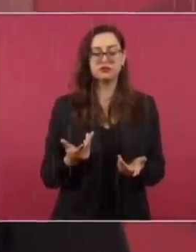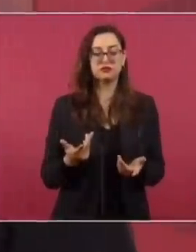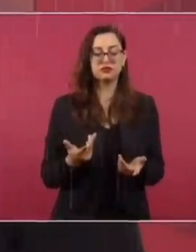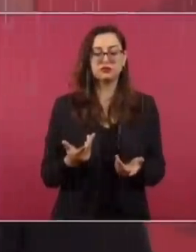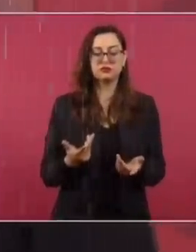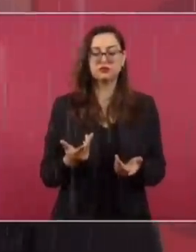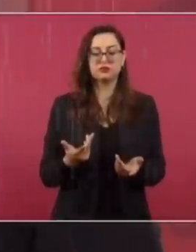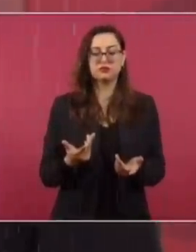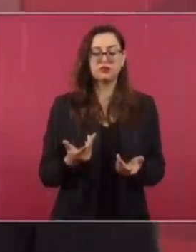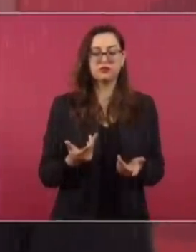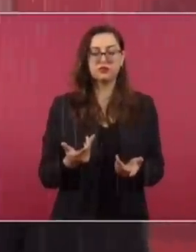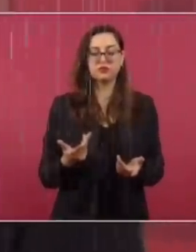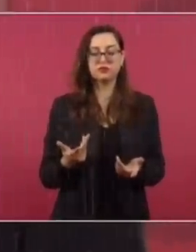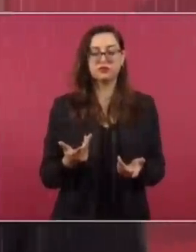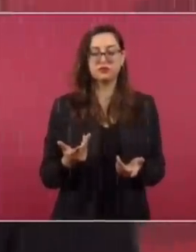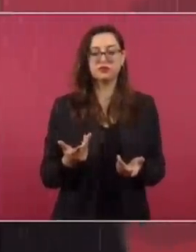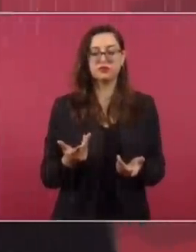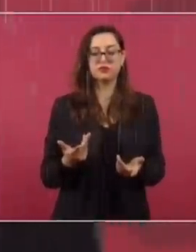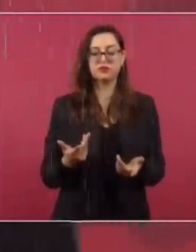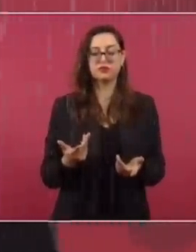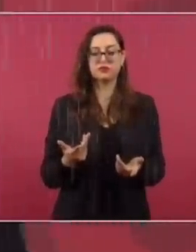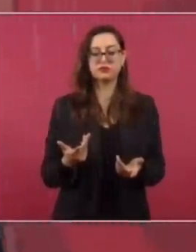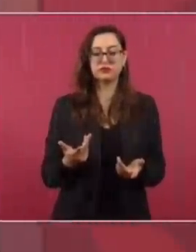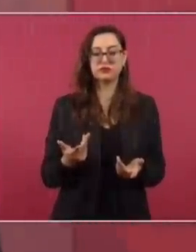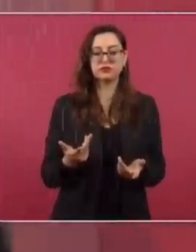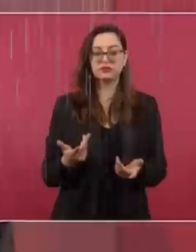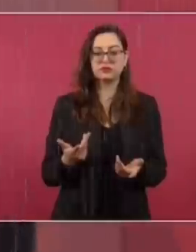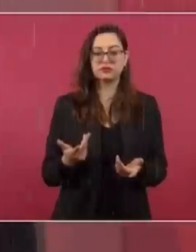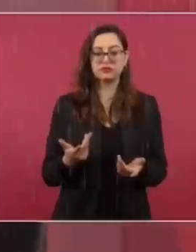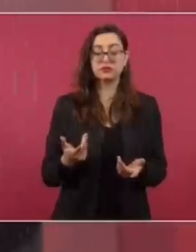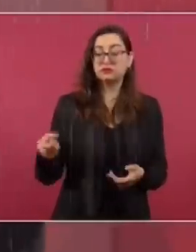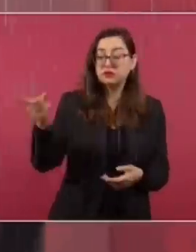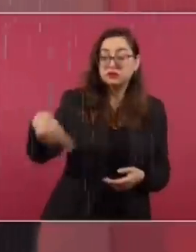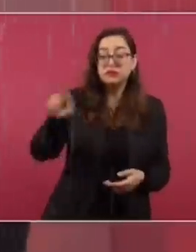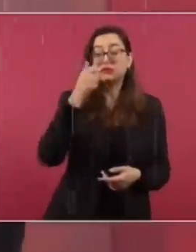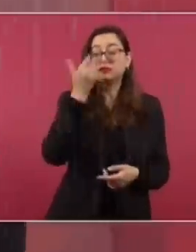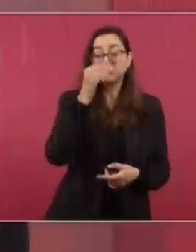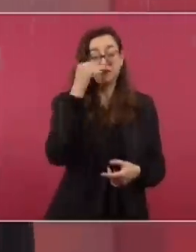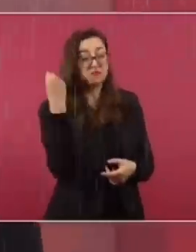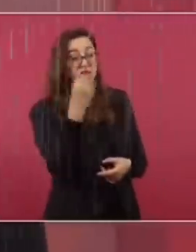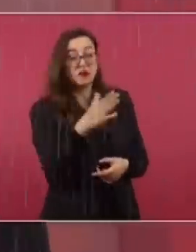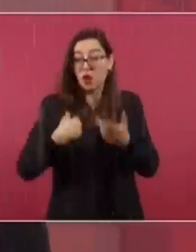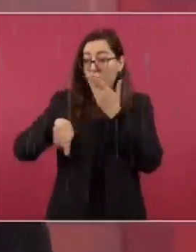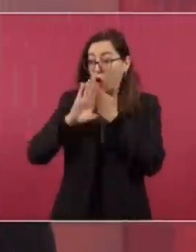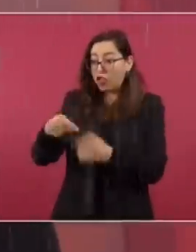posiblemente, si existiera esa intención,